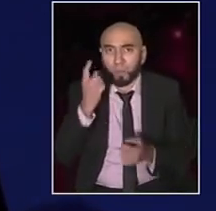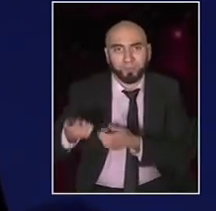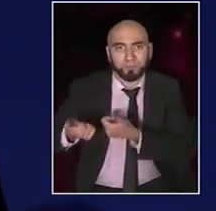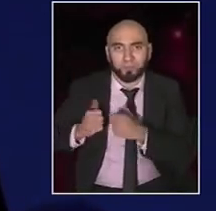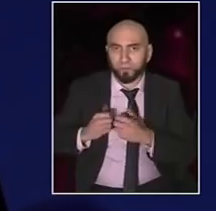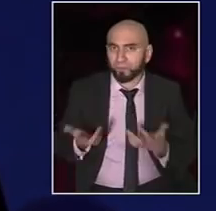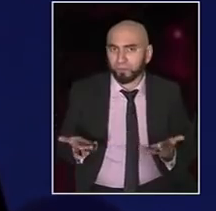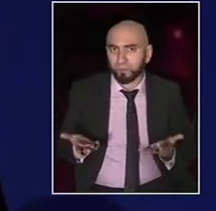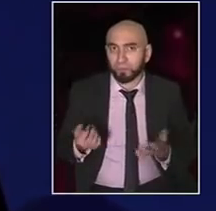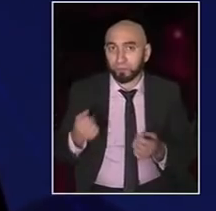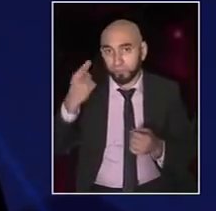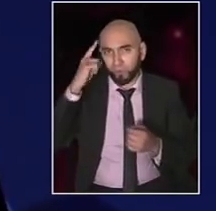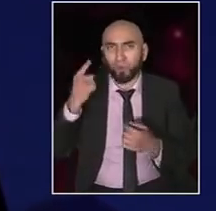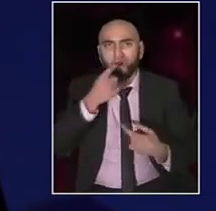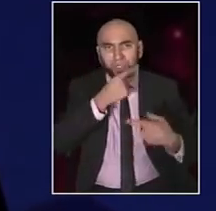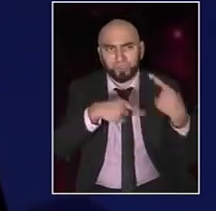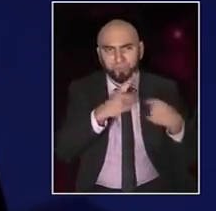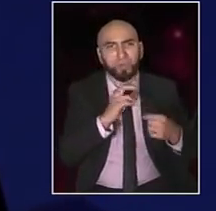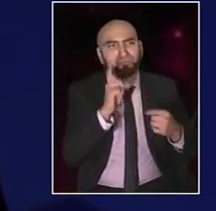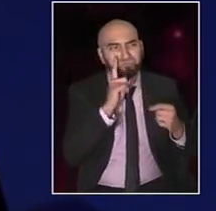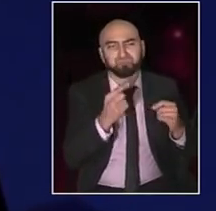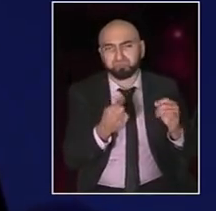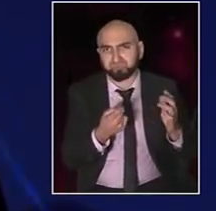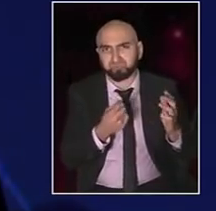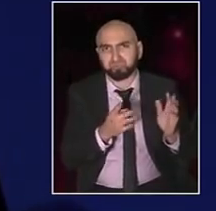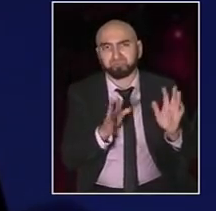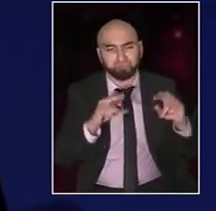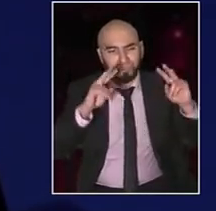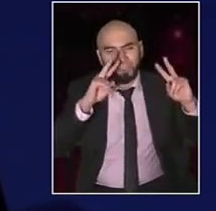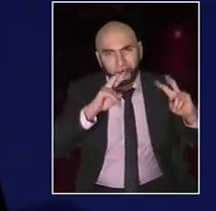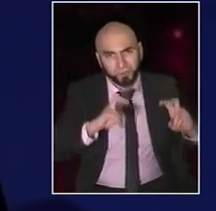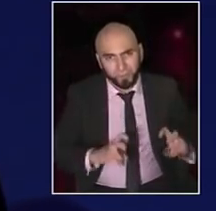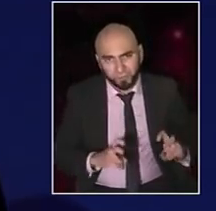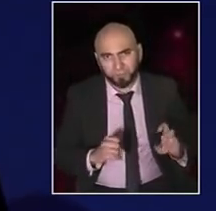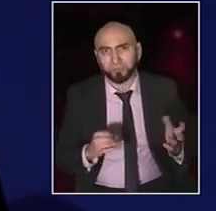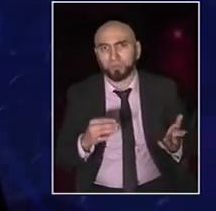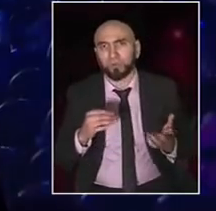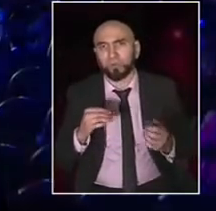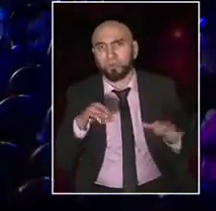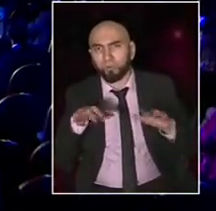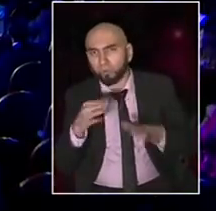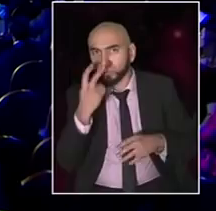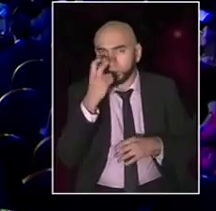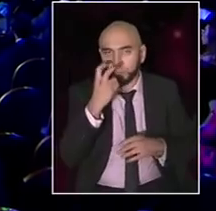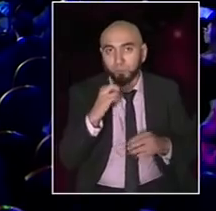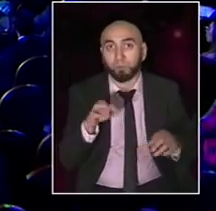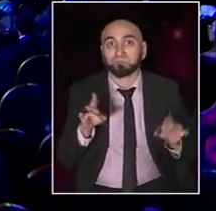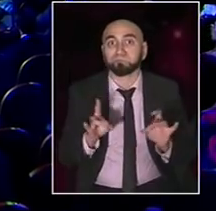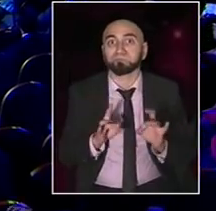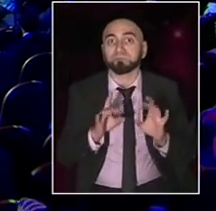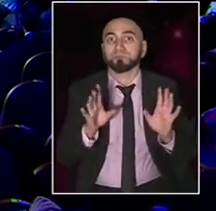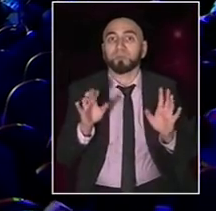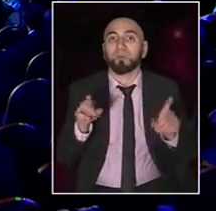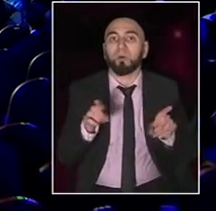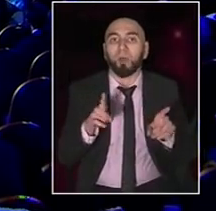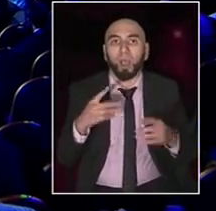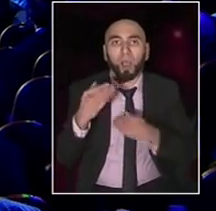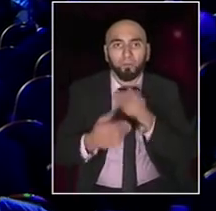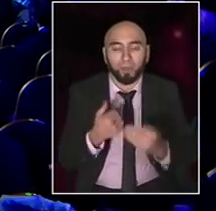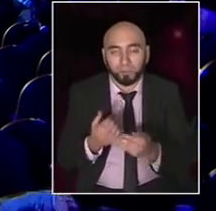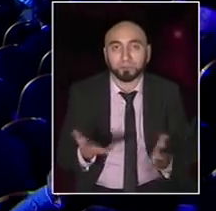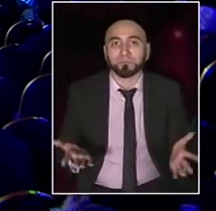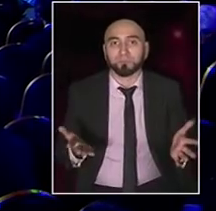enseña que muchos conocimientos generados por la investigación basada en curiosidad han producido avances notables e